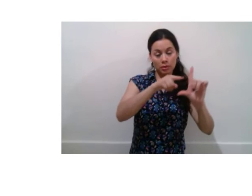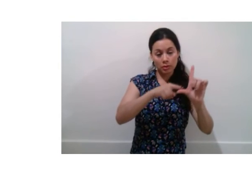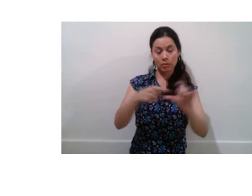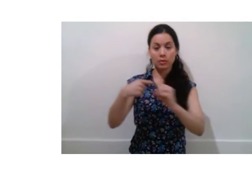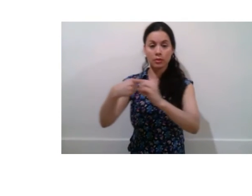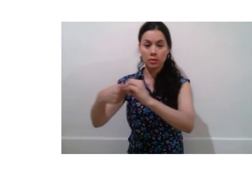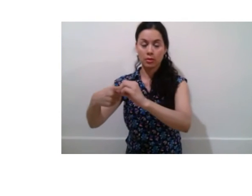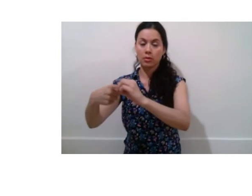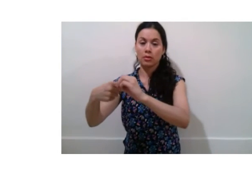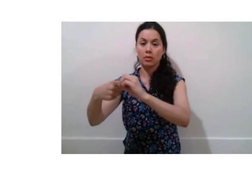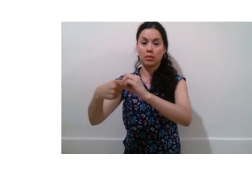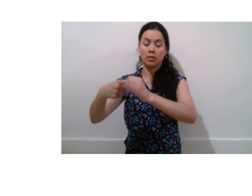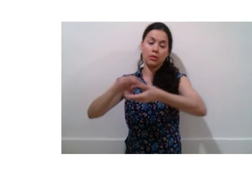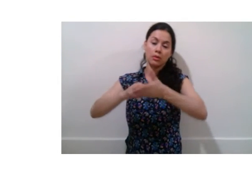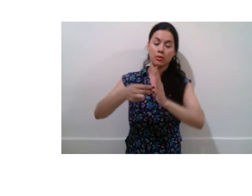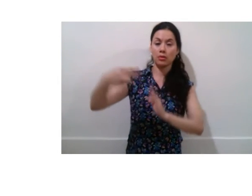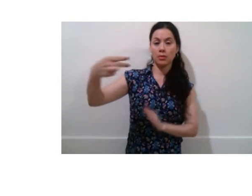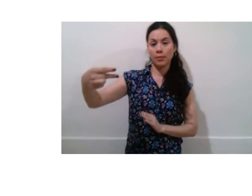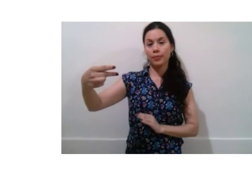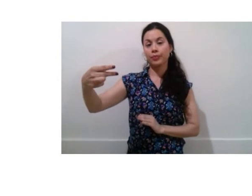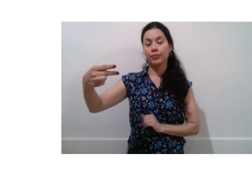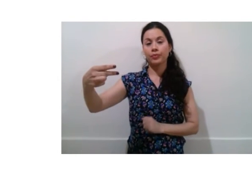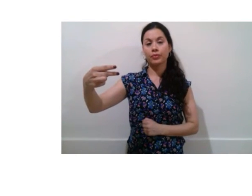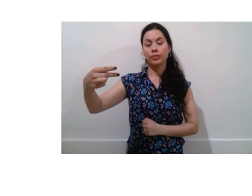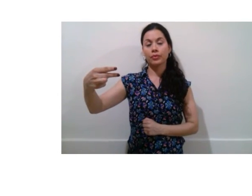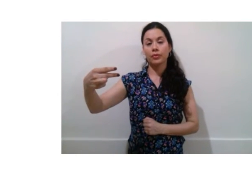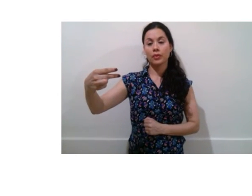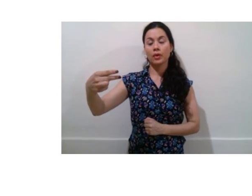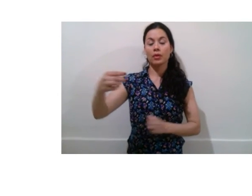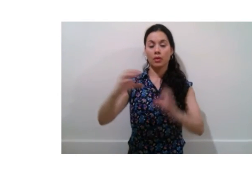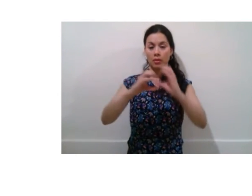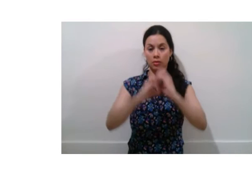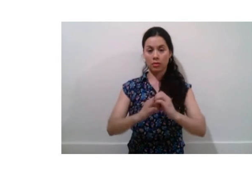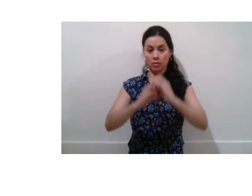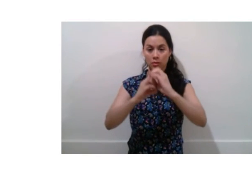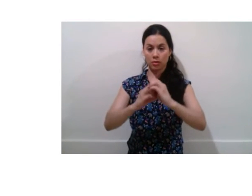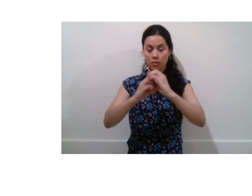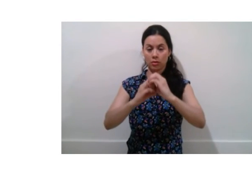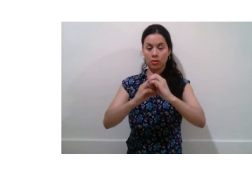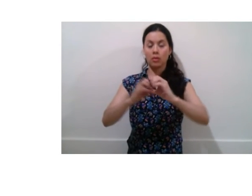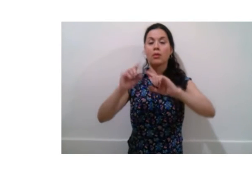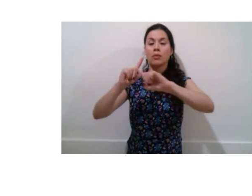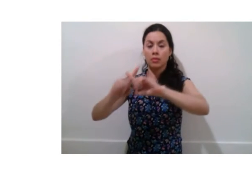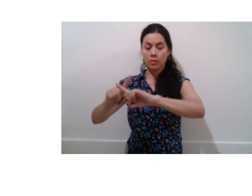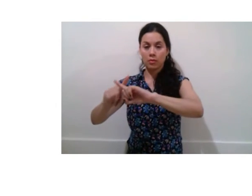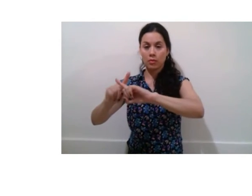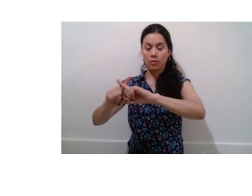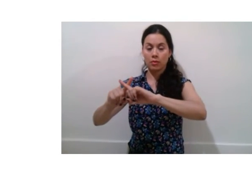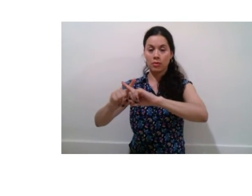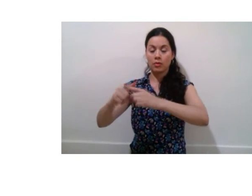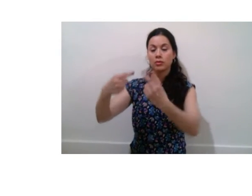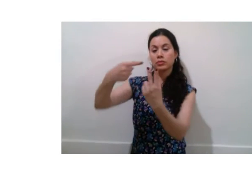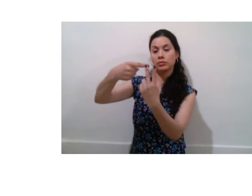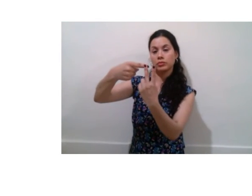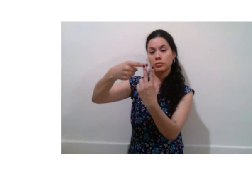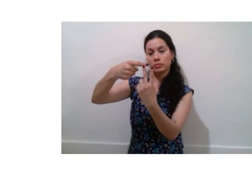teta es igual al coseno que multiplica a la